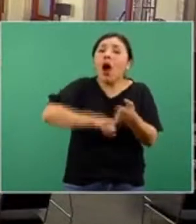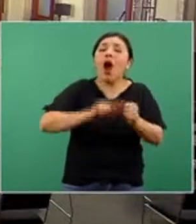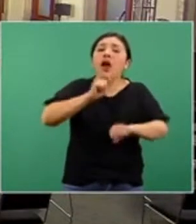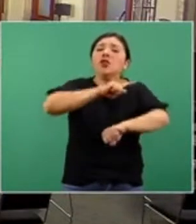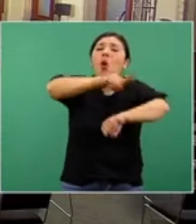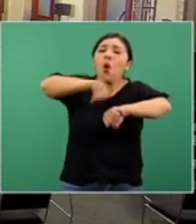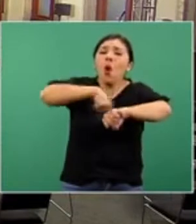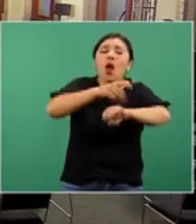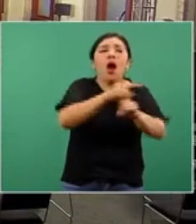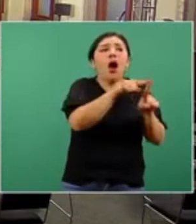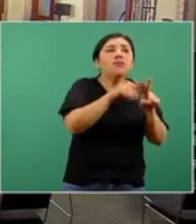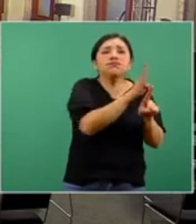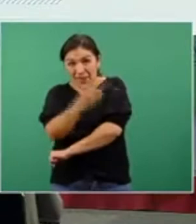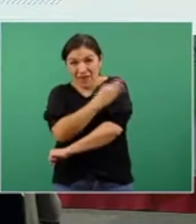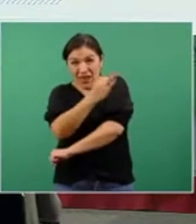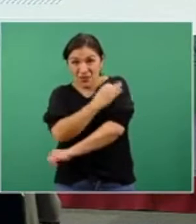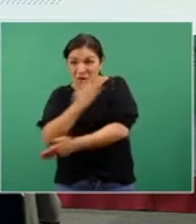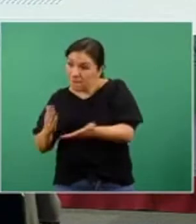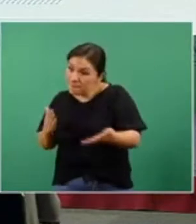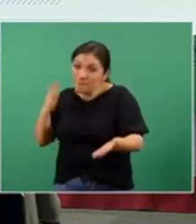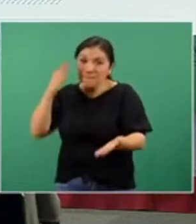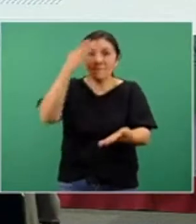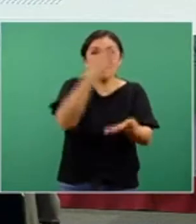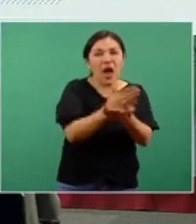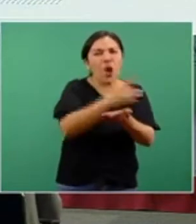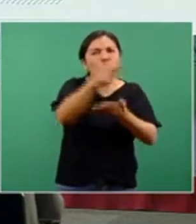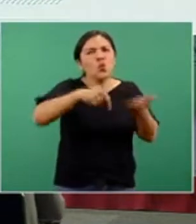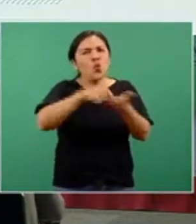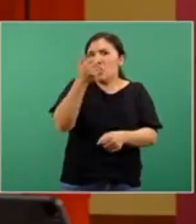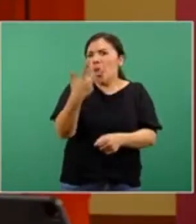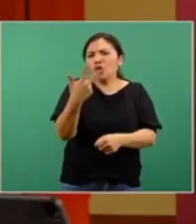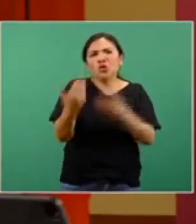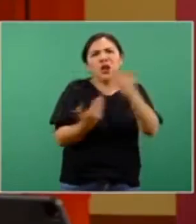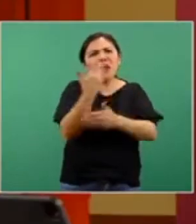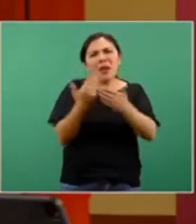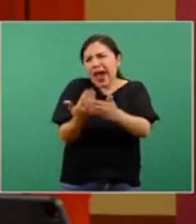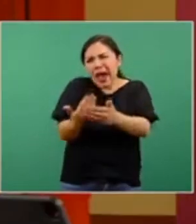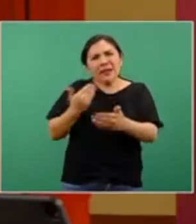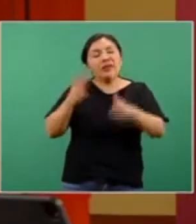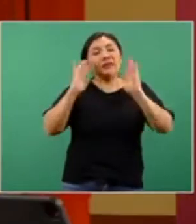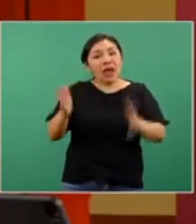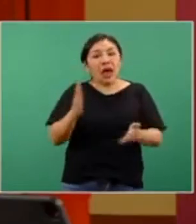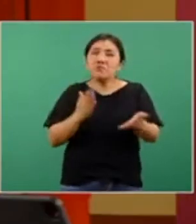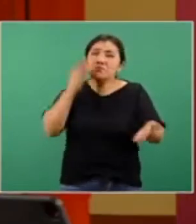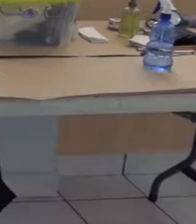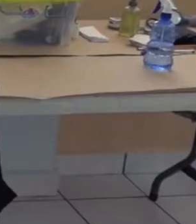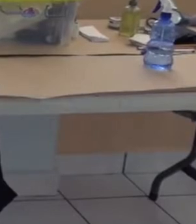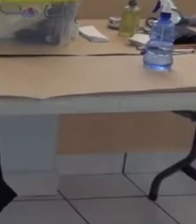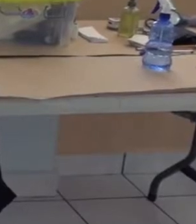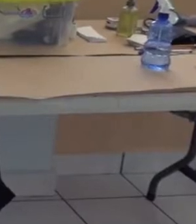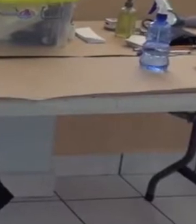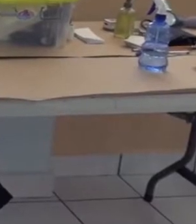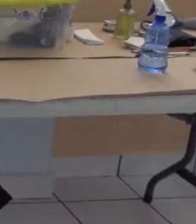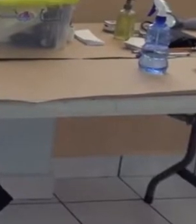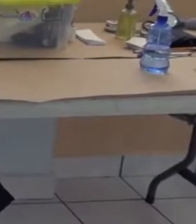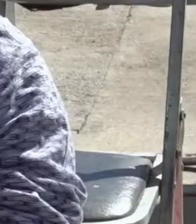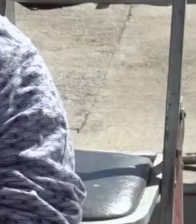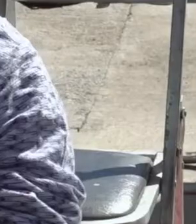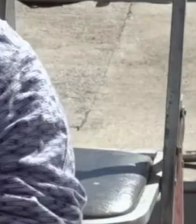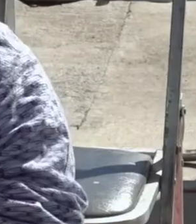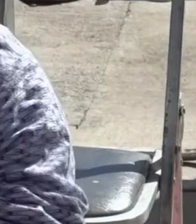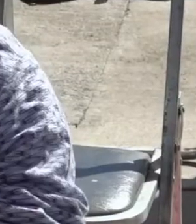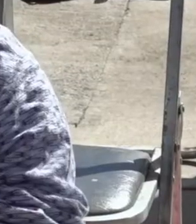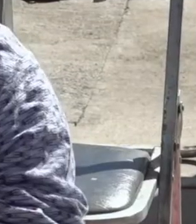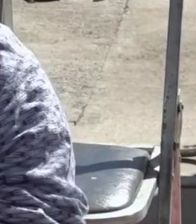embargo, señaló que las personas que tienen historia de alergia grave no deben recibir la vacuna de Pfizer, por lo que es conveniente que se programe la aplicación de